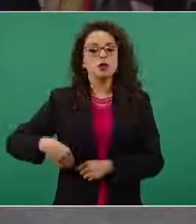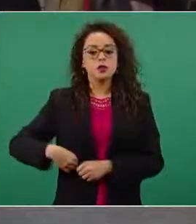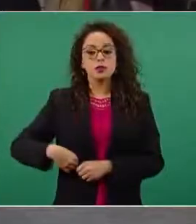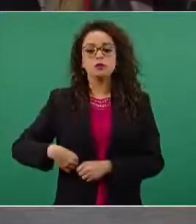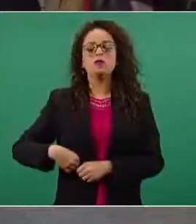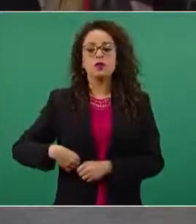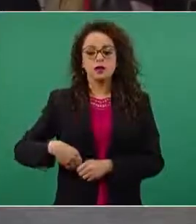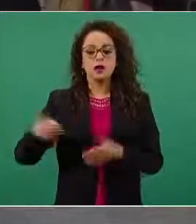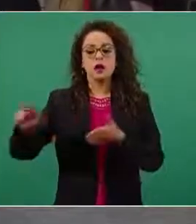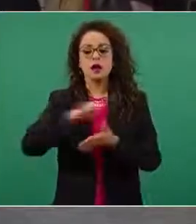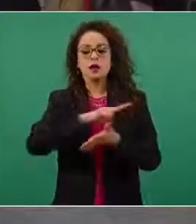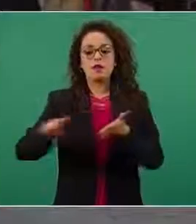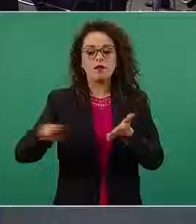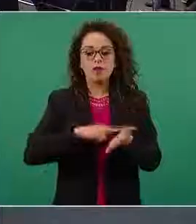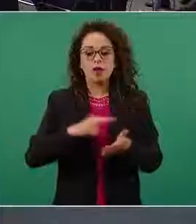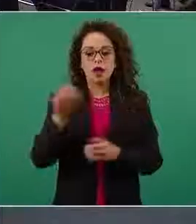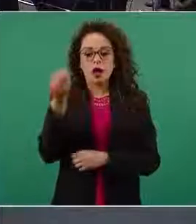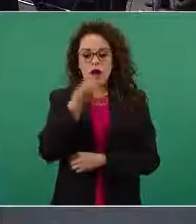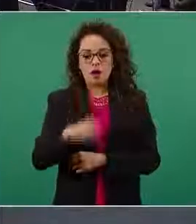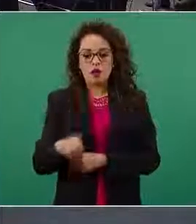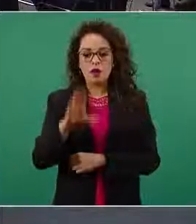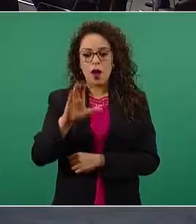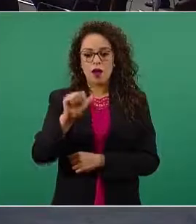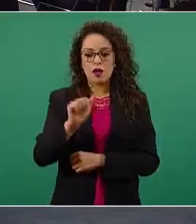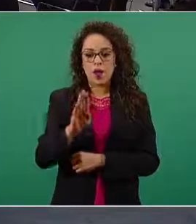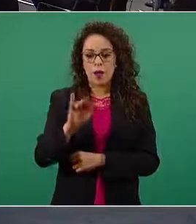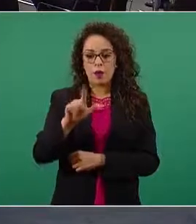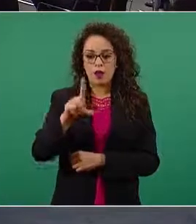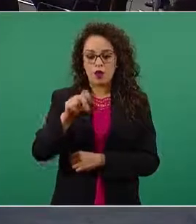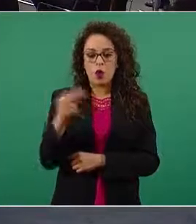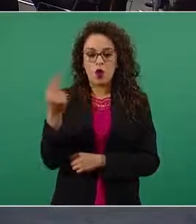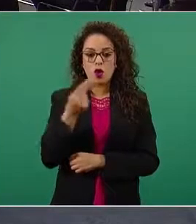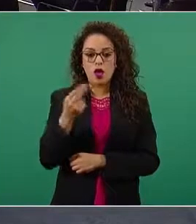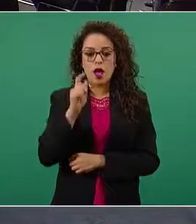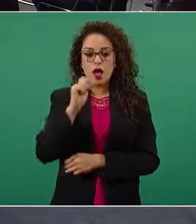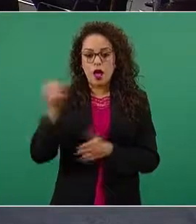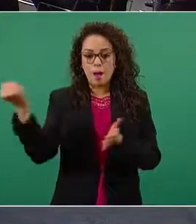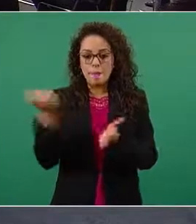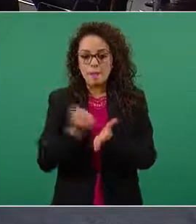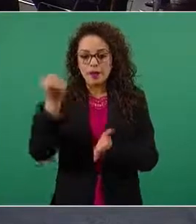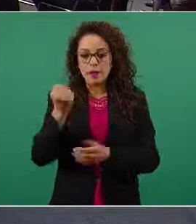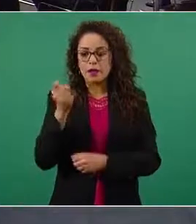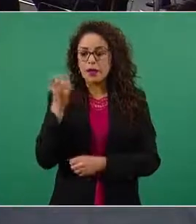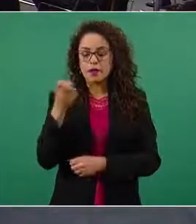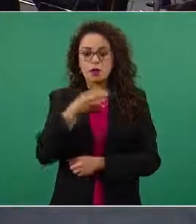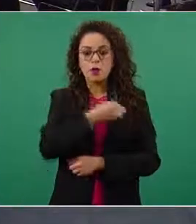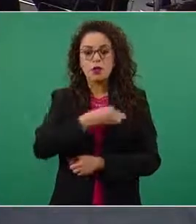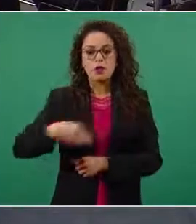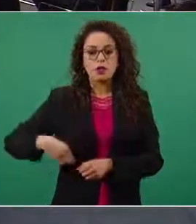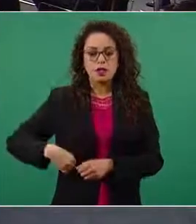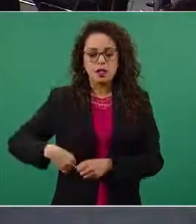cabildo y tienen que llevar el sello del municipio de Ayutla.